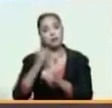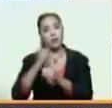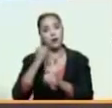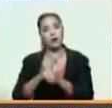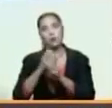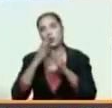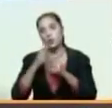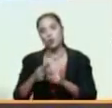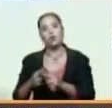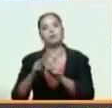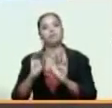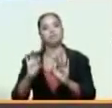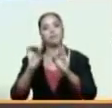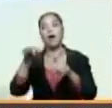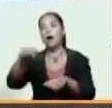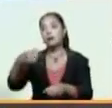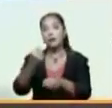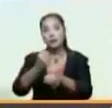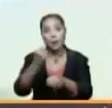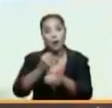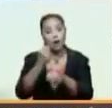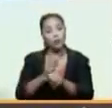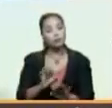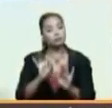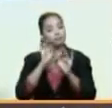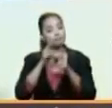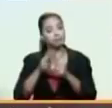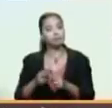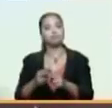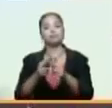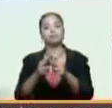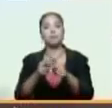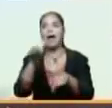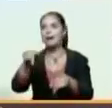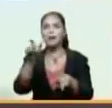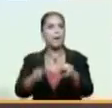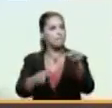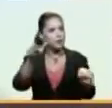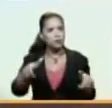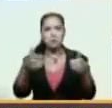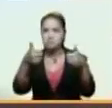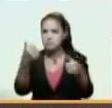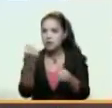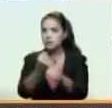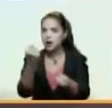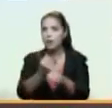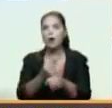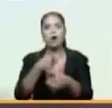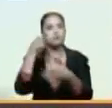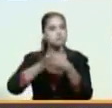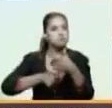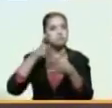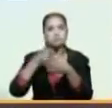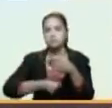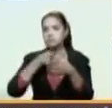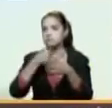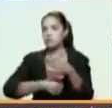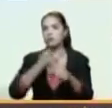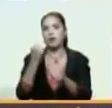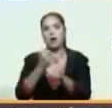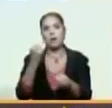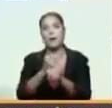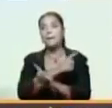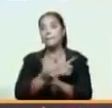honorables. Aquí hay empleados honorables, aquí hay gente decente, laboriosa, que cumple su labor.